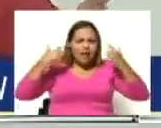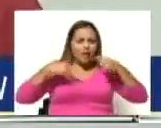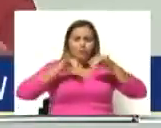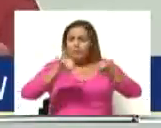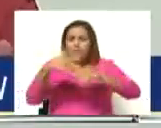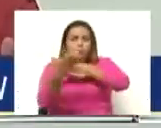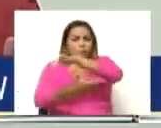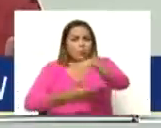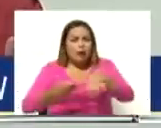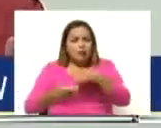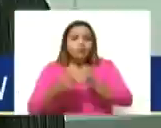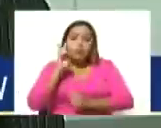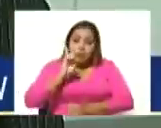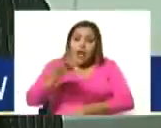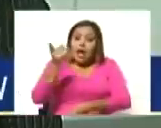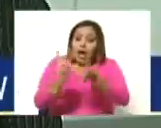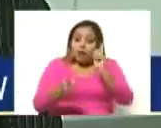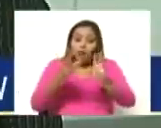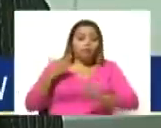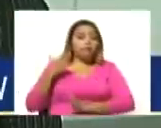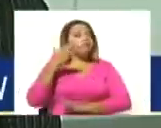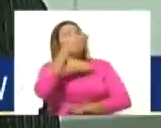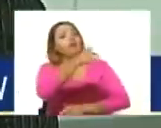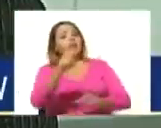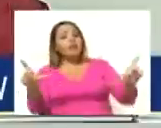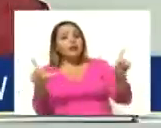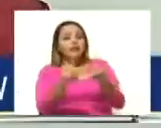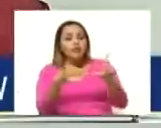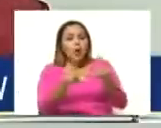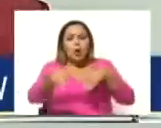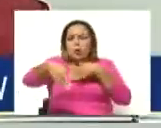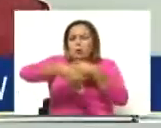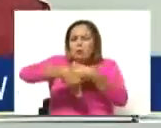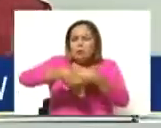ves, tuviste algunos que fueron para allá en televisión, en las redes,